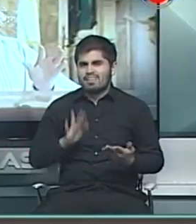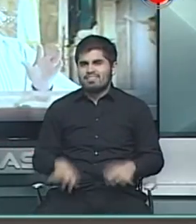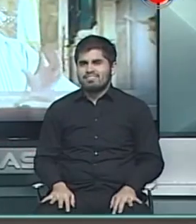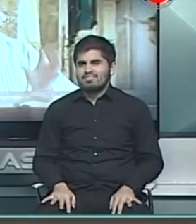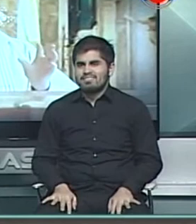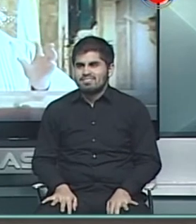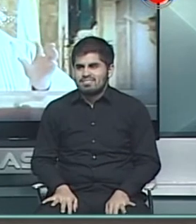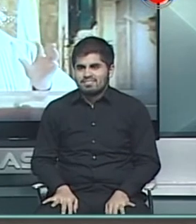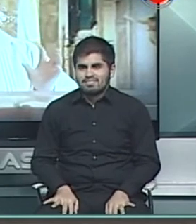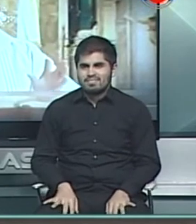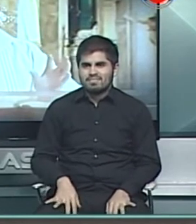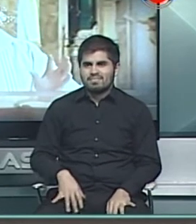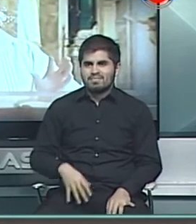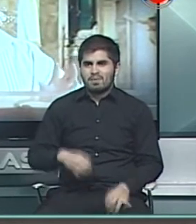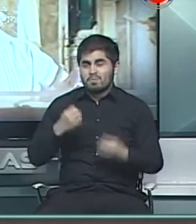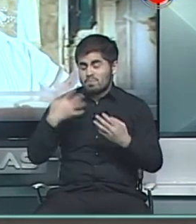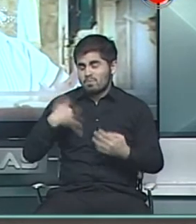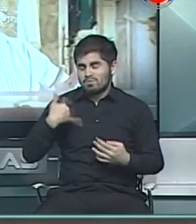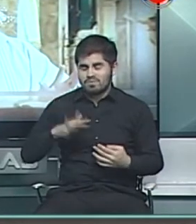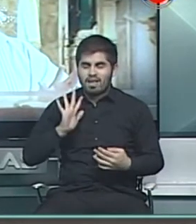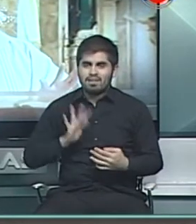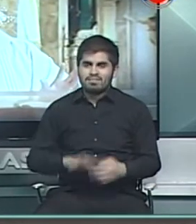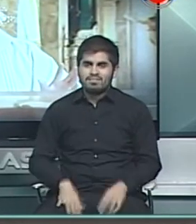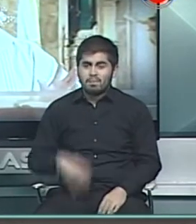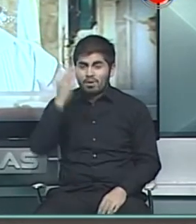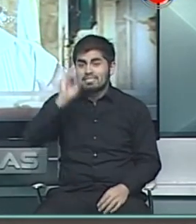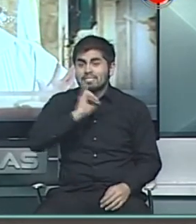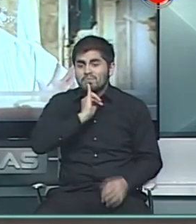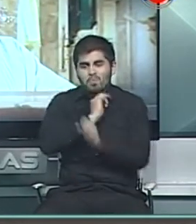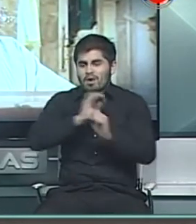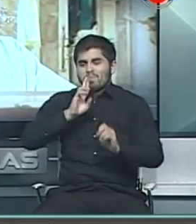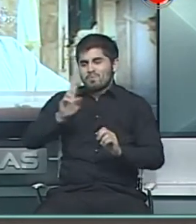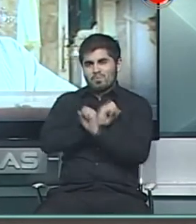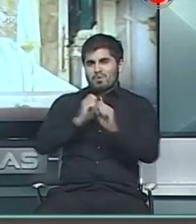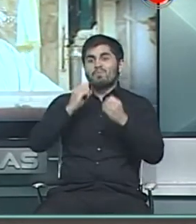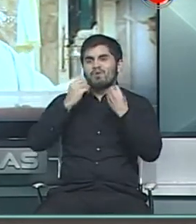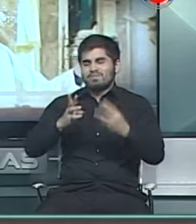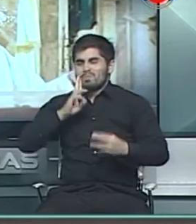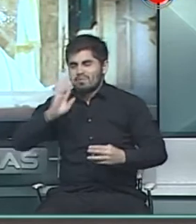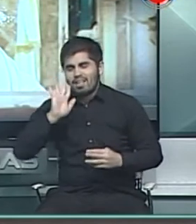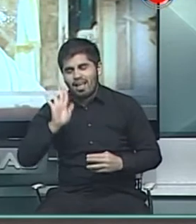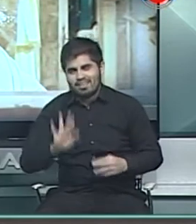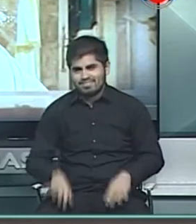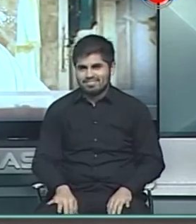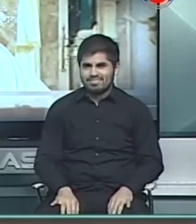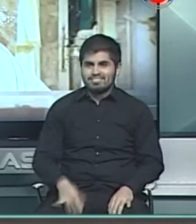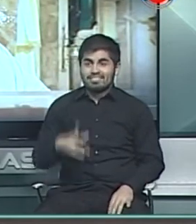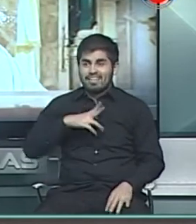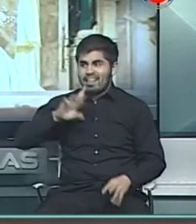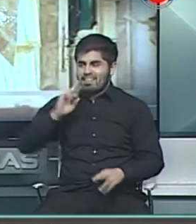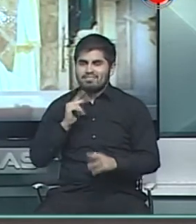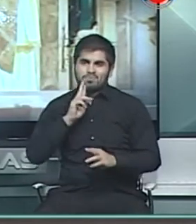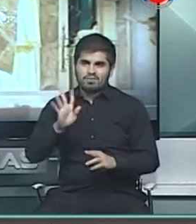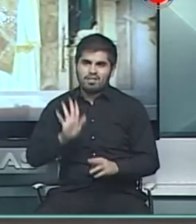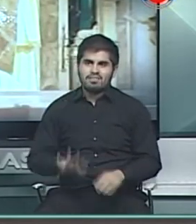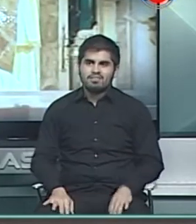¿Por qué se dice así? El folclore, el poncho. Porque el intérprete no puede hablar, pues entonces tengo que hacerle yo esta. Vos tenés que interpretar a él.